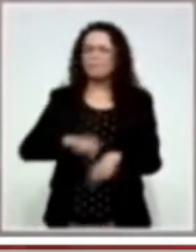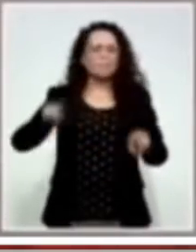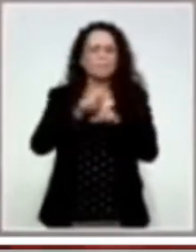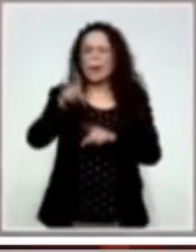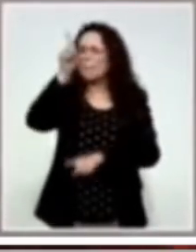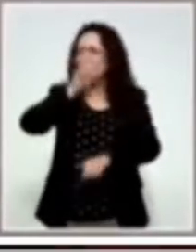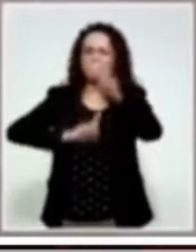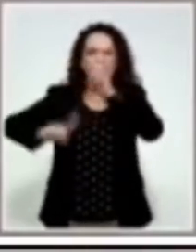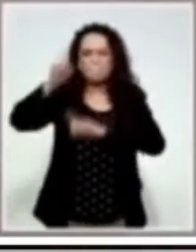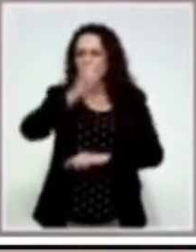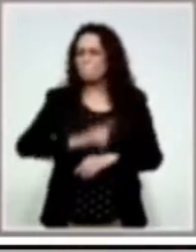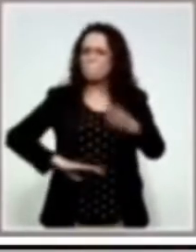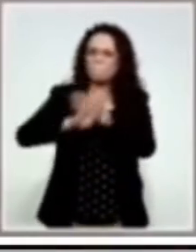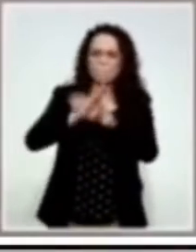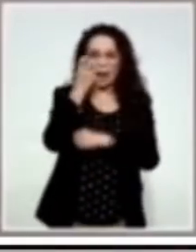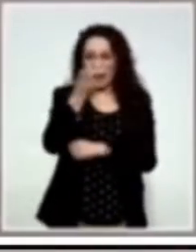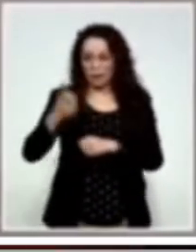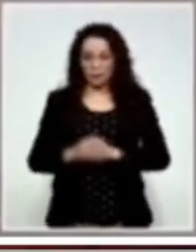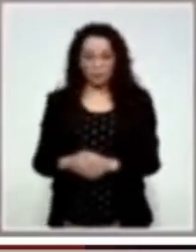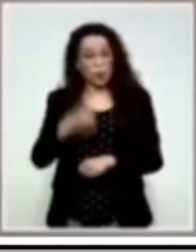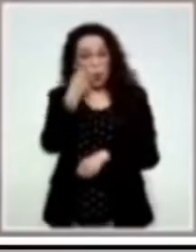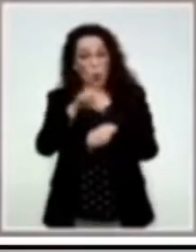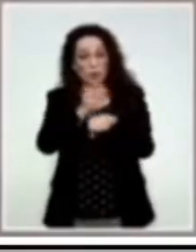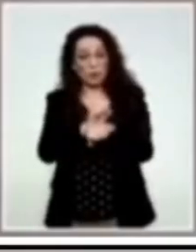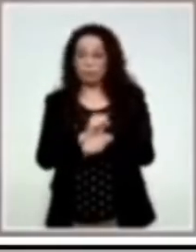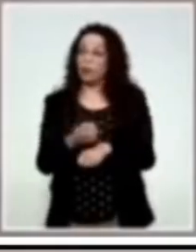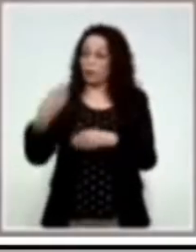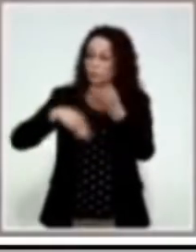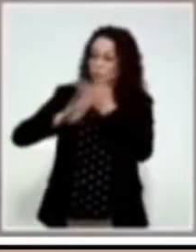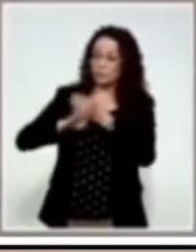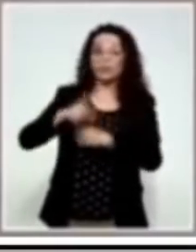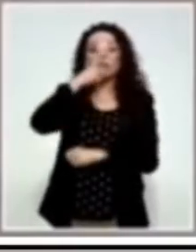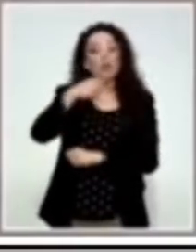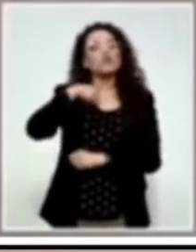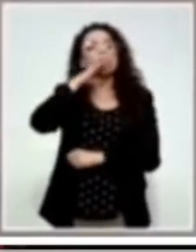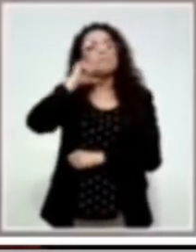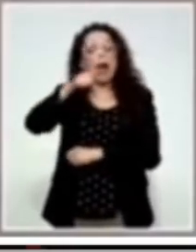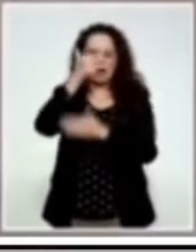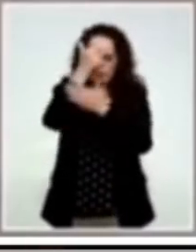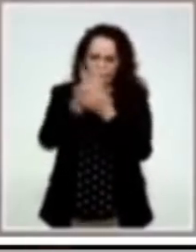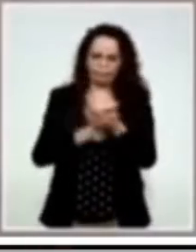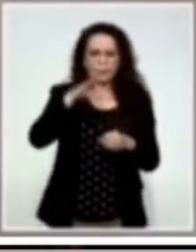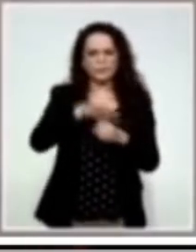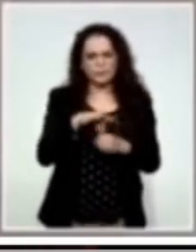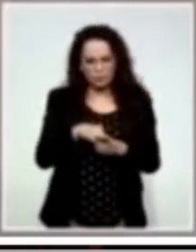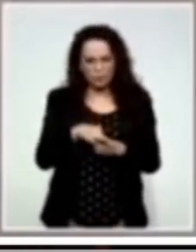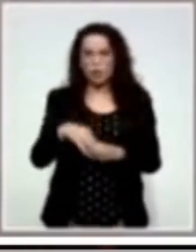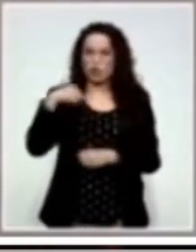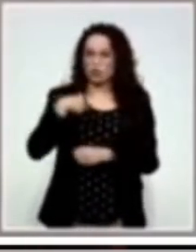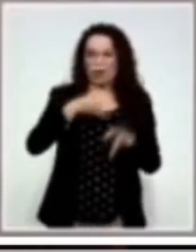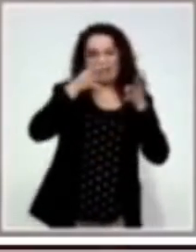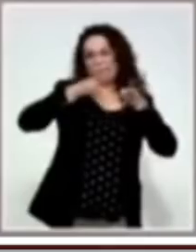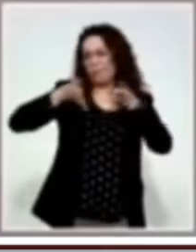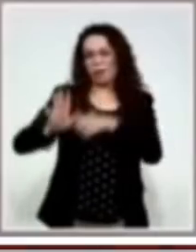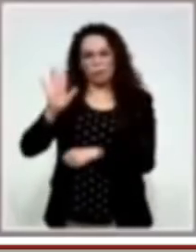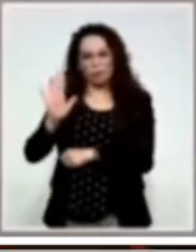semana yo conté mal los votos, yo di un manotazo a mis compañeros como si fueran niños y niñas, ¿no? Y no fuéramos